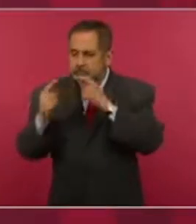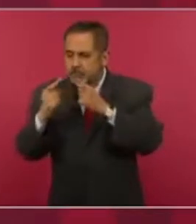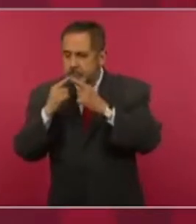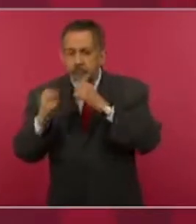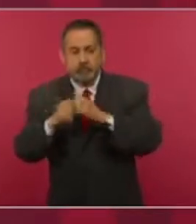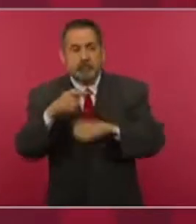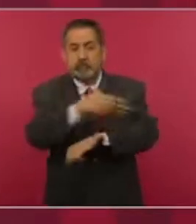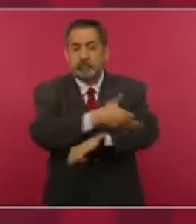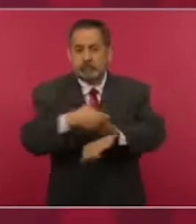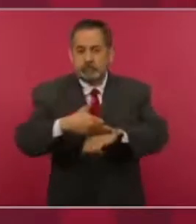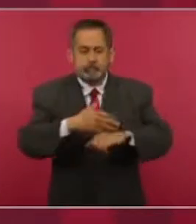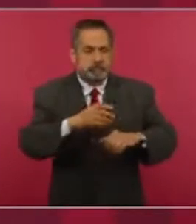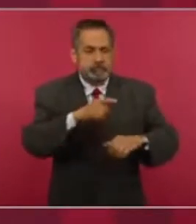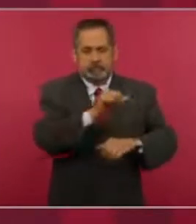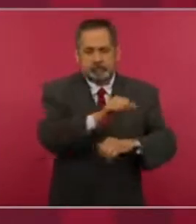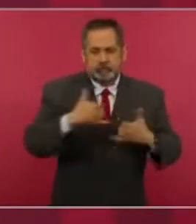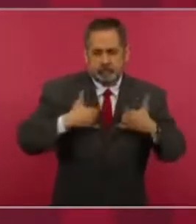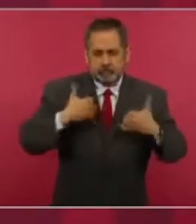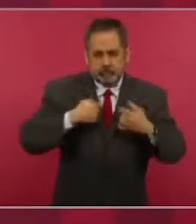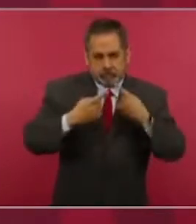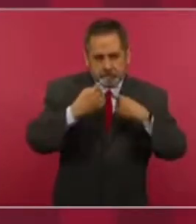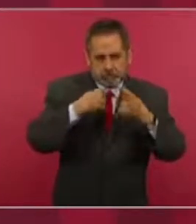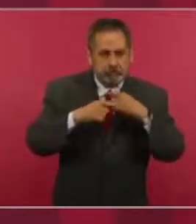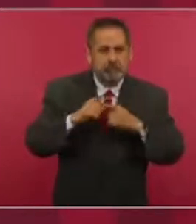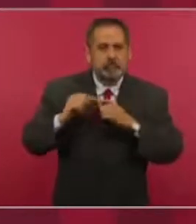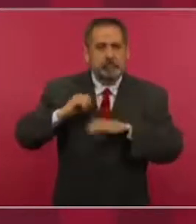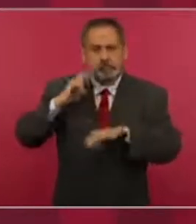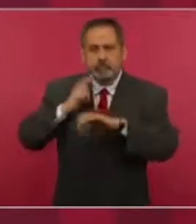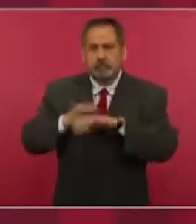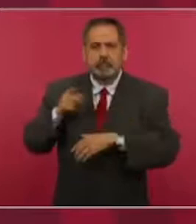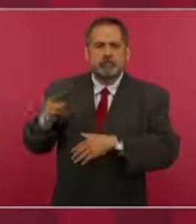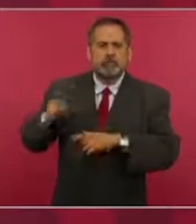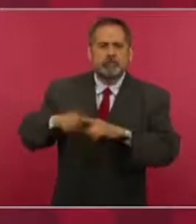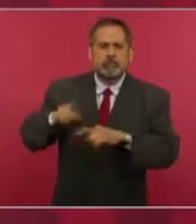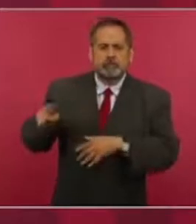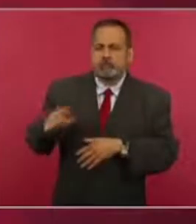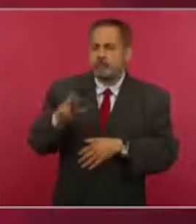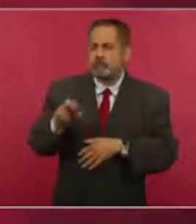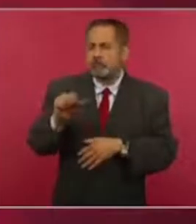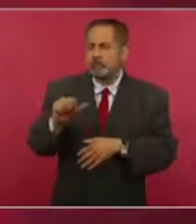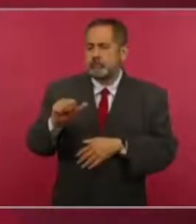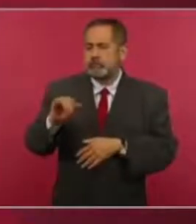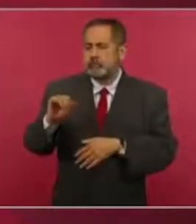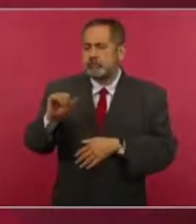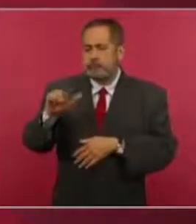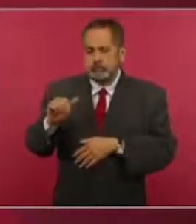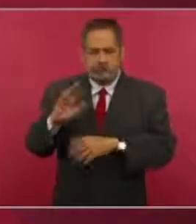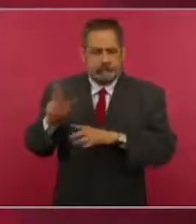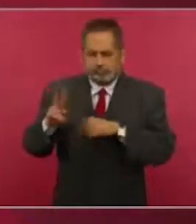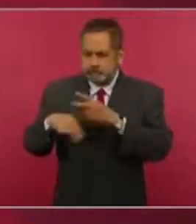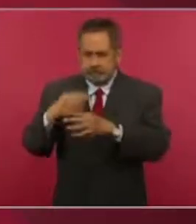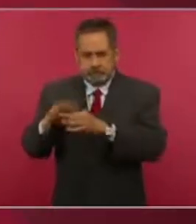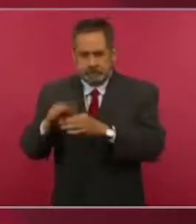los familiares del joven. Lo está viendo Rosa Isela. Ya está